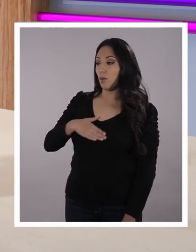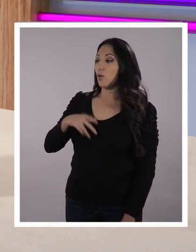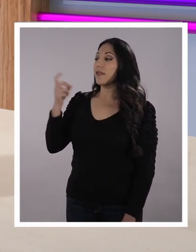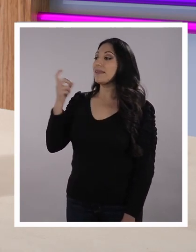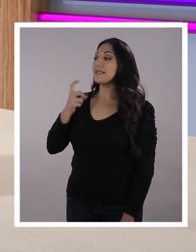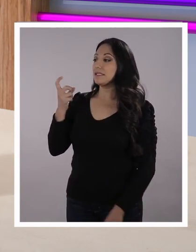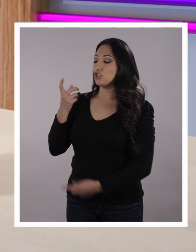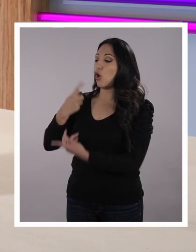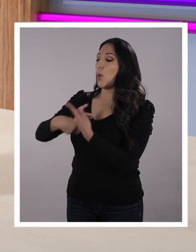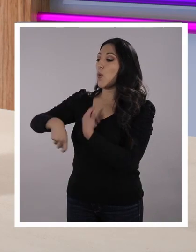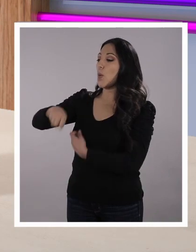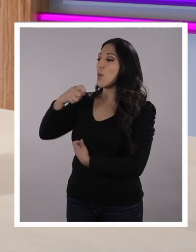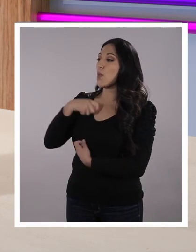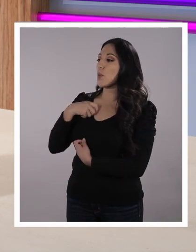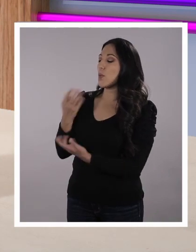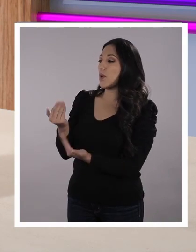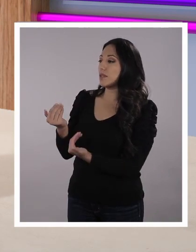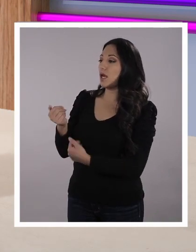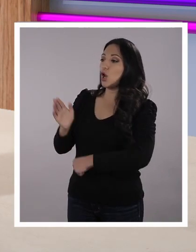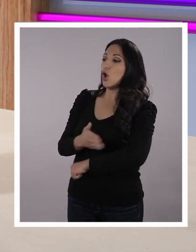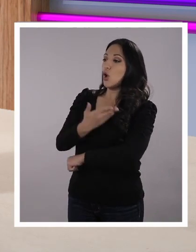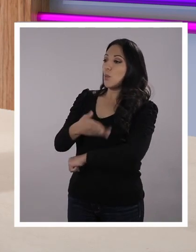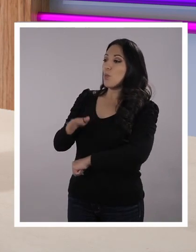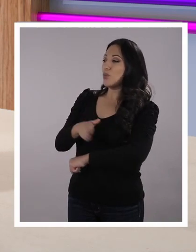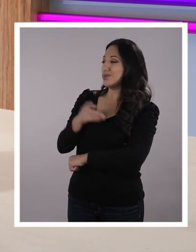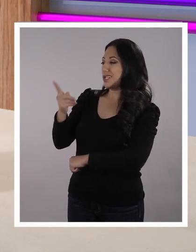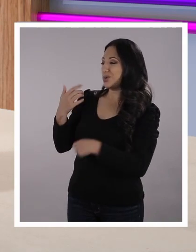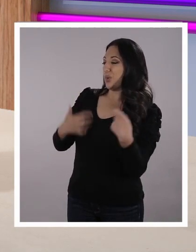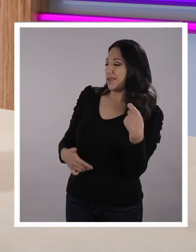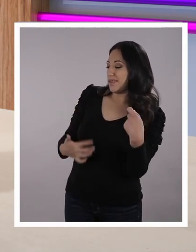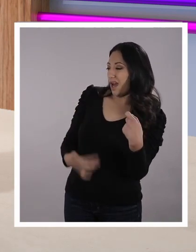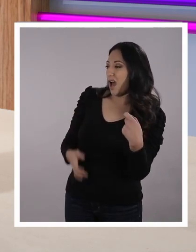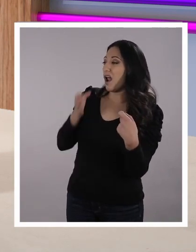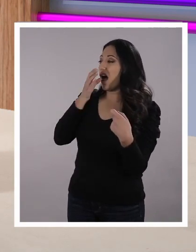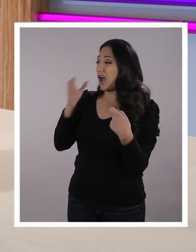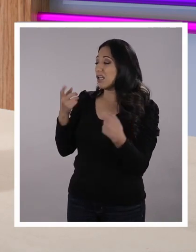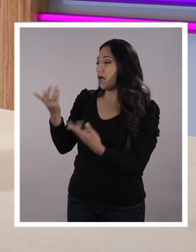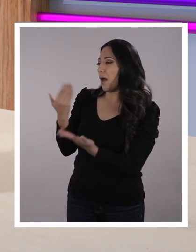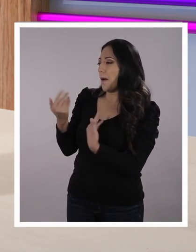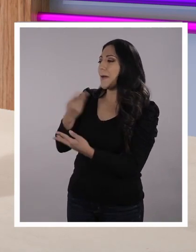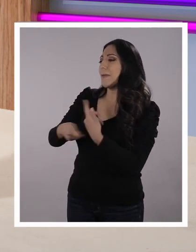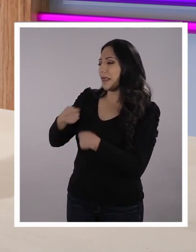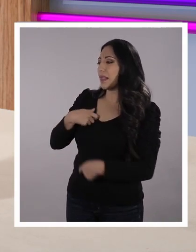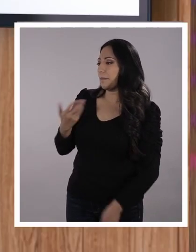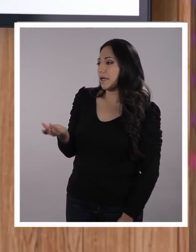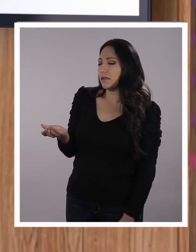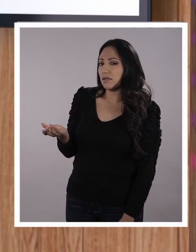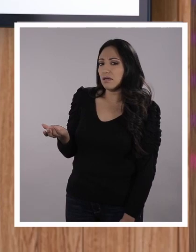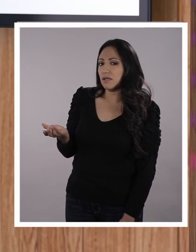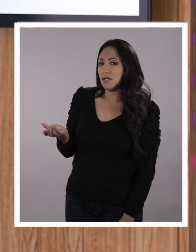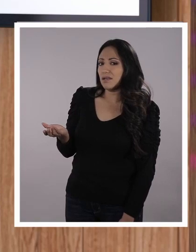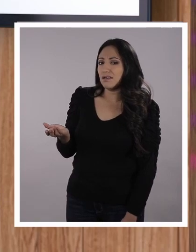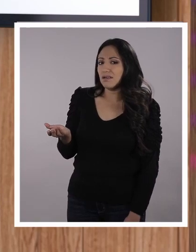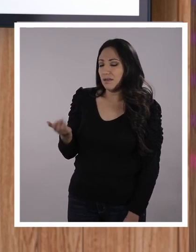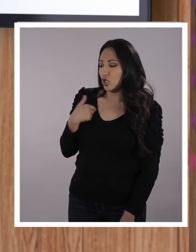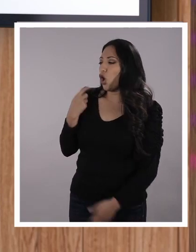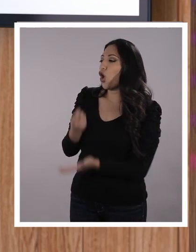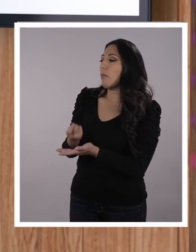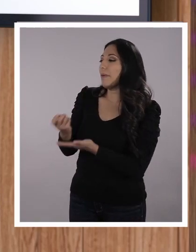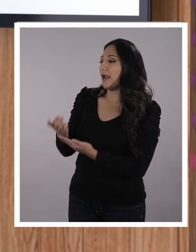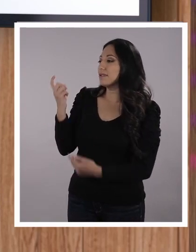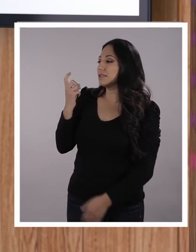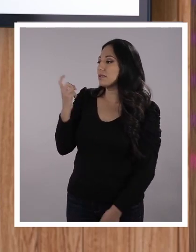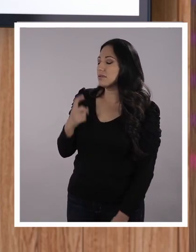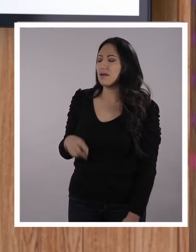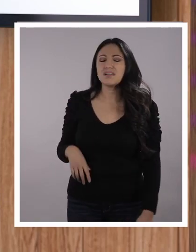favor, ¿me podrías vender tus habilidades musicales, esto que tocas la guitarra y que cantas? Es que